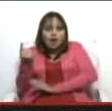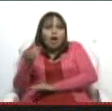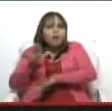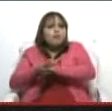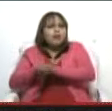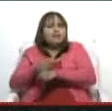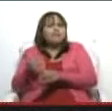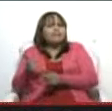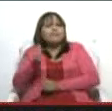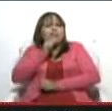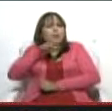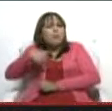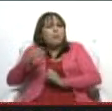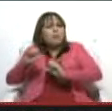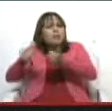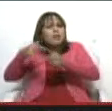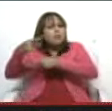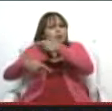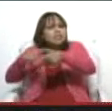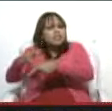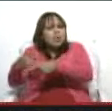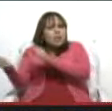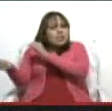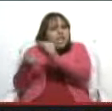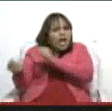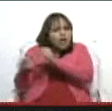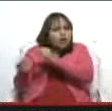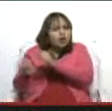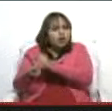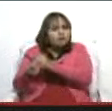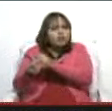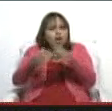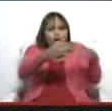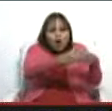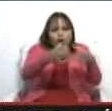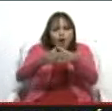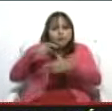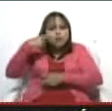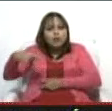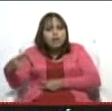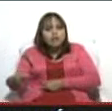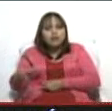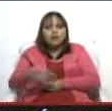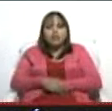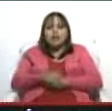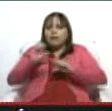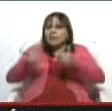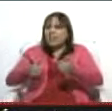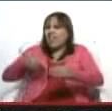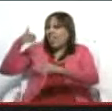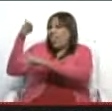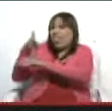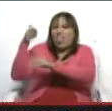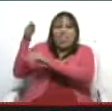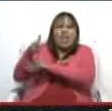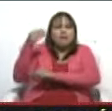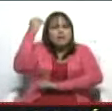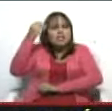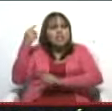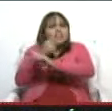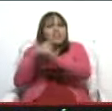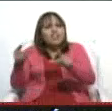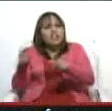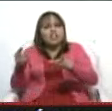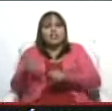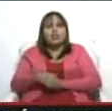puede emprender un proceso de diálogo fecundo y de agrupar a los sectores políticos si arrancan insultando a quienes no piensan distinto o a quienes